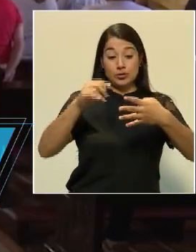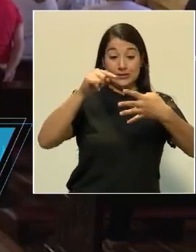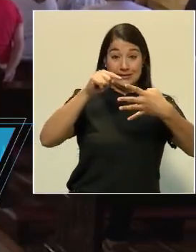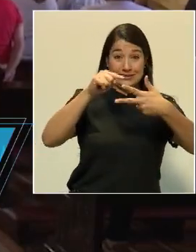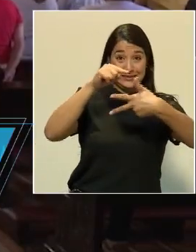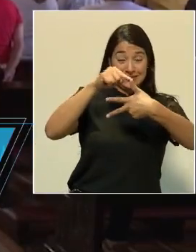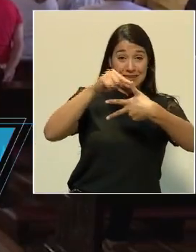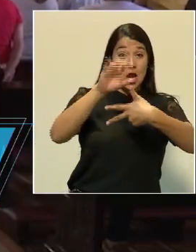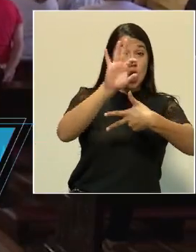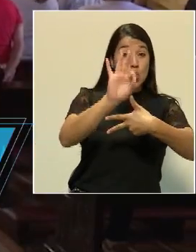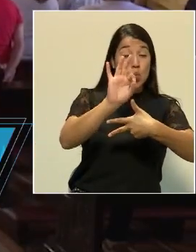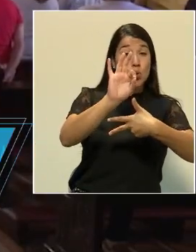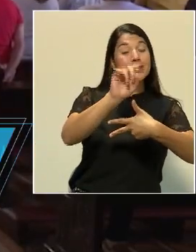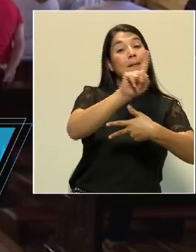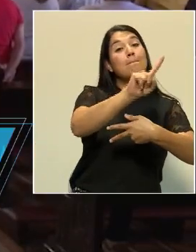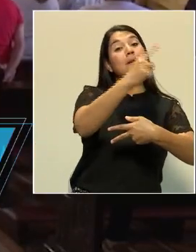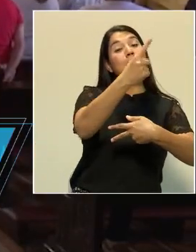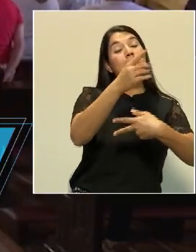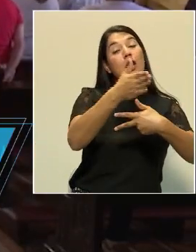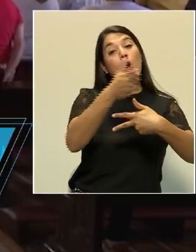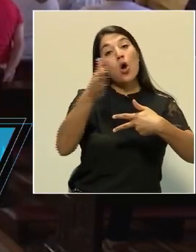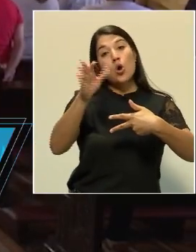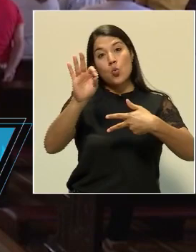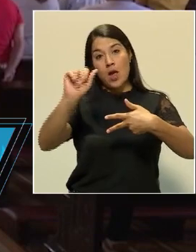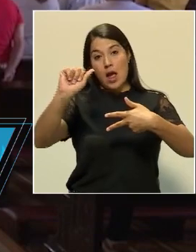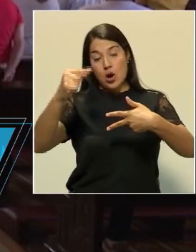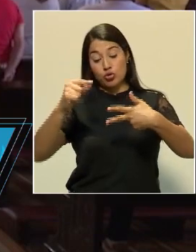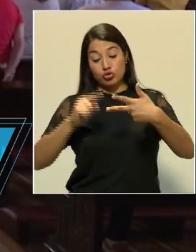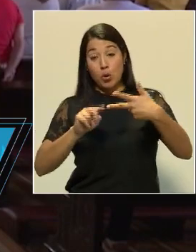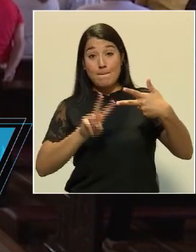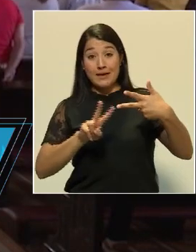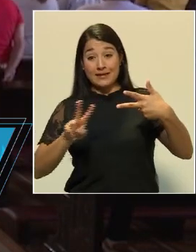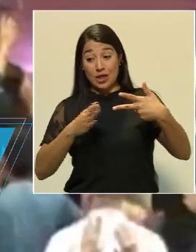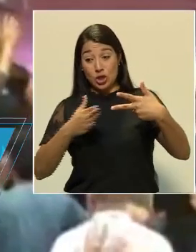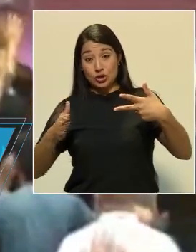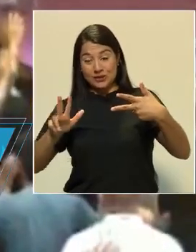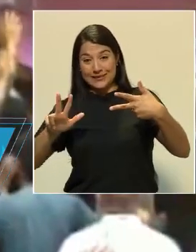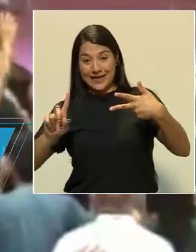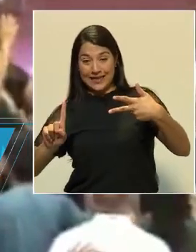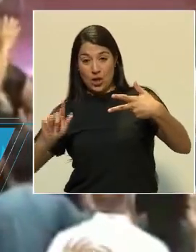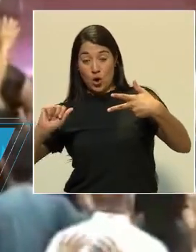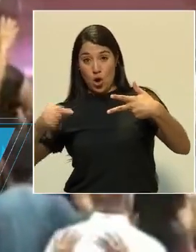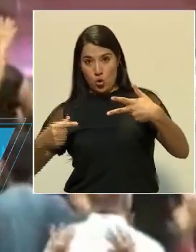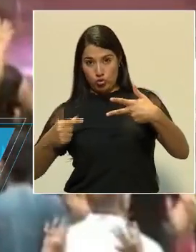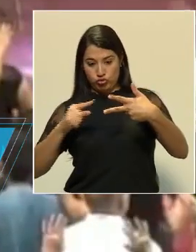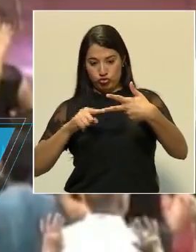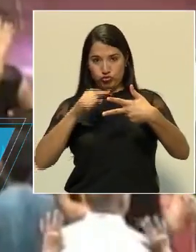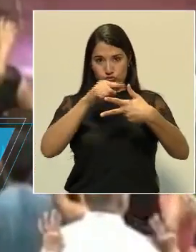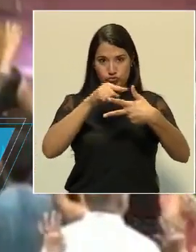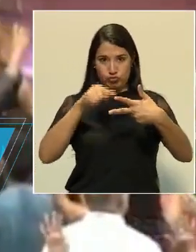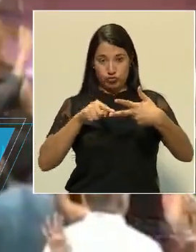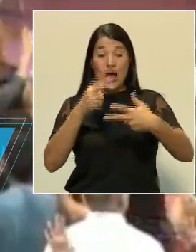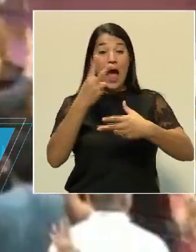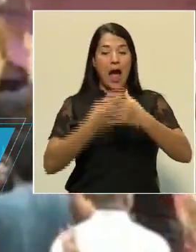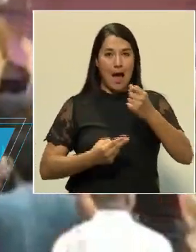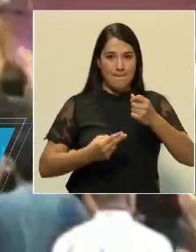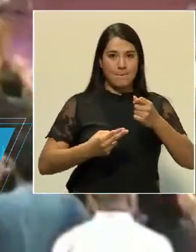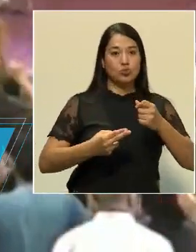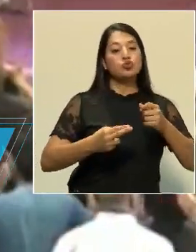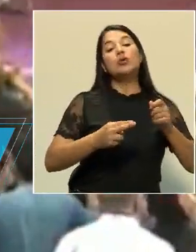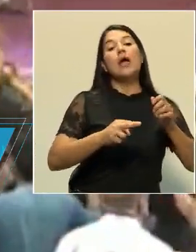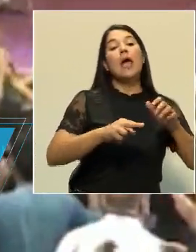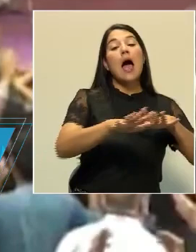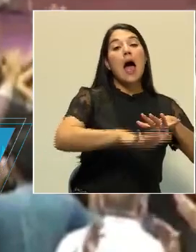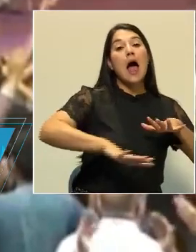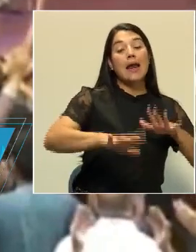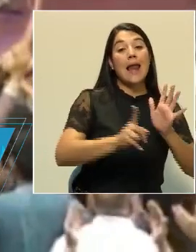agosto y el 22 al 30 de agosto en los cantones Naranja y Amarillo, mientras que en la etapa de cierre, del 10 al 21